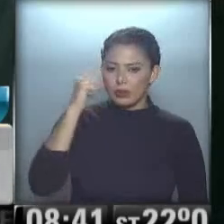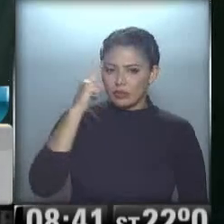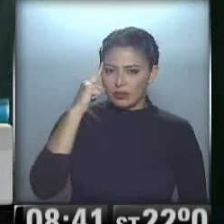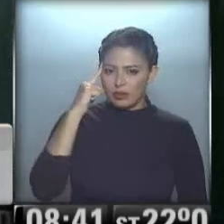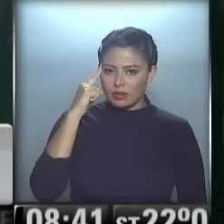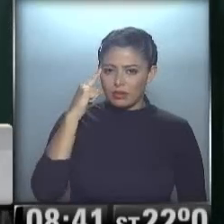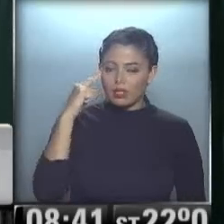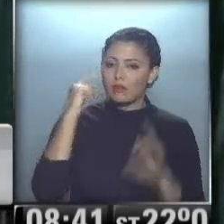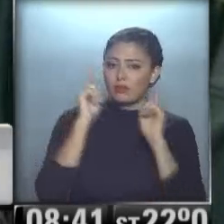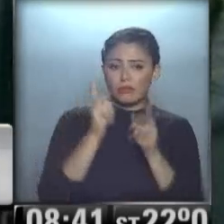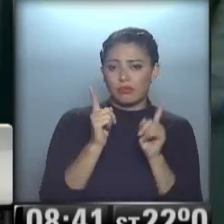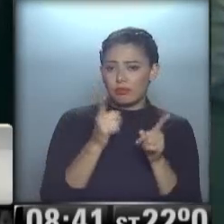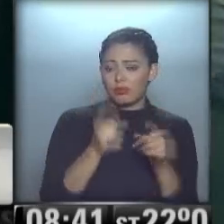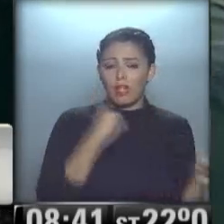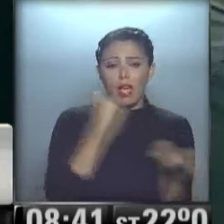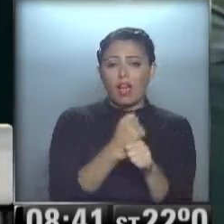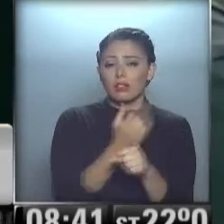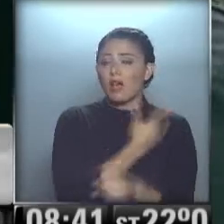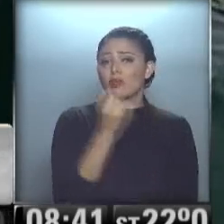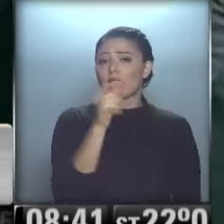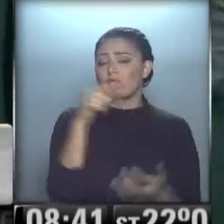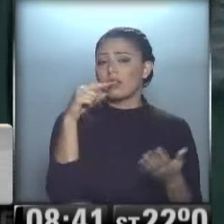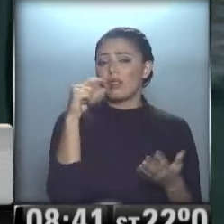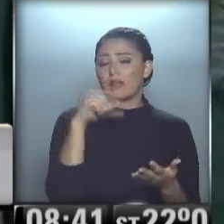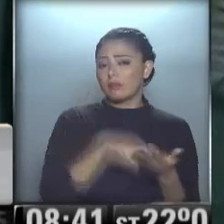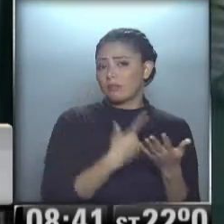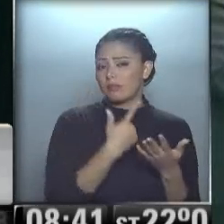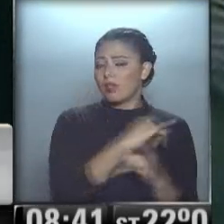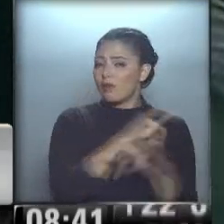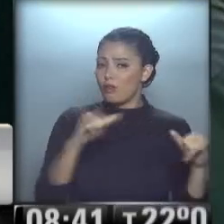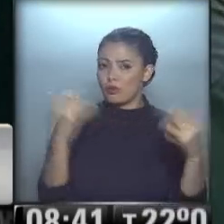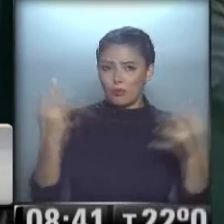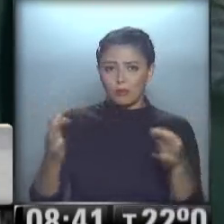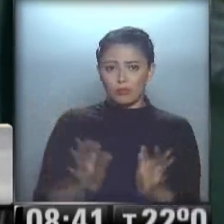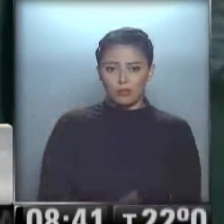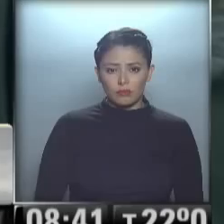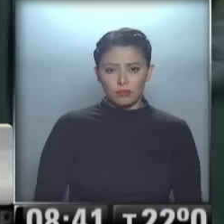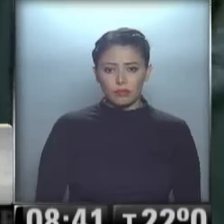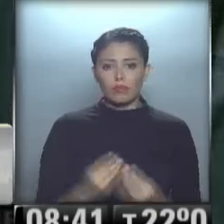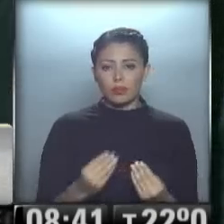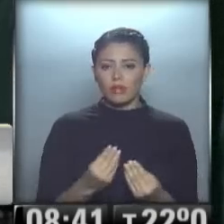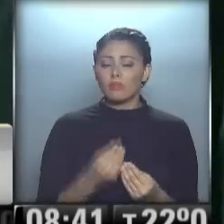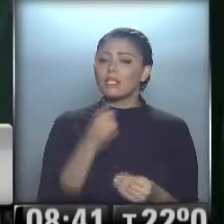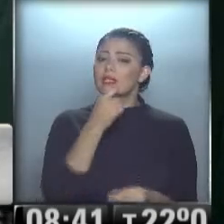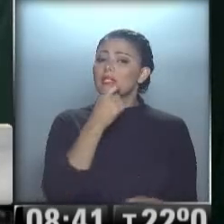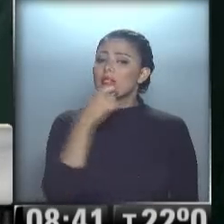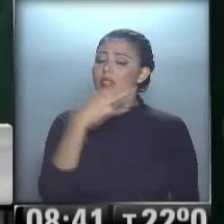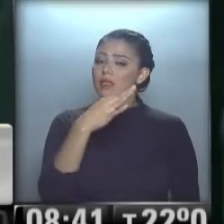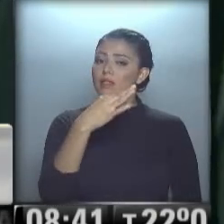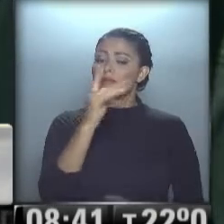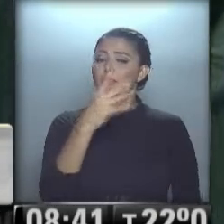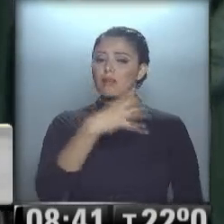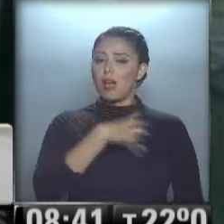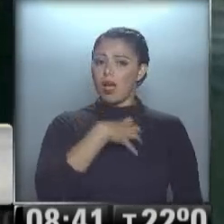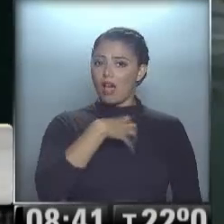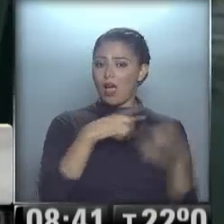pensado continuar hasta que las autoridades nos den una respuesta positiva no solamente a la marcha atrás de la instalación de estas